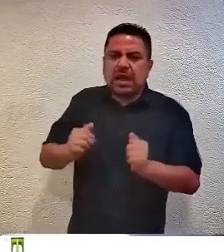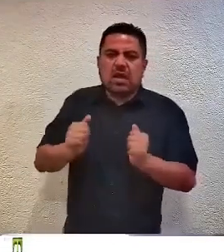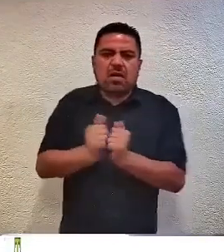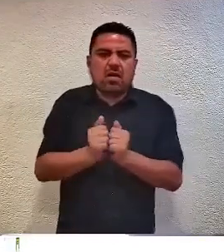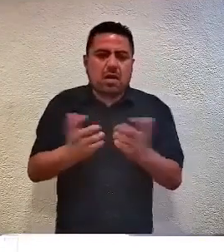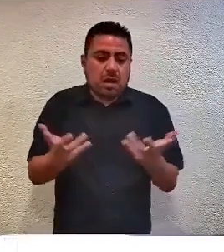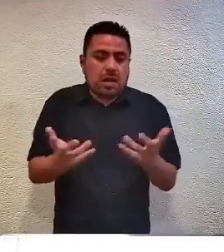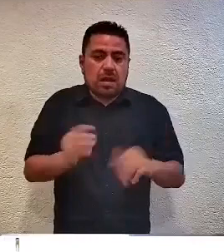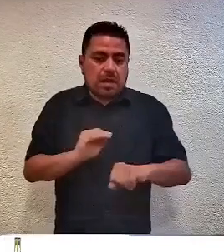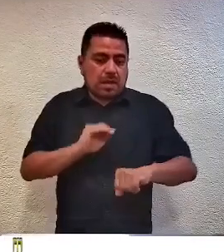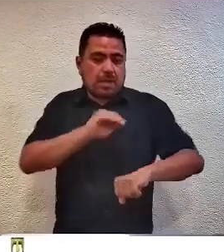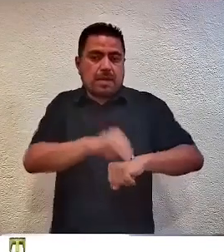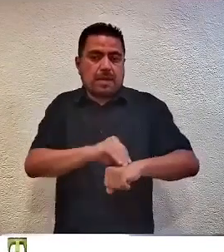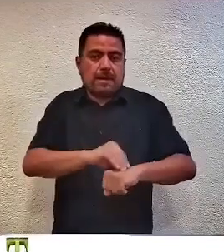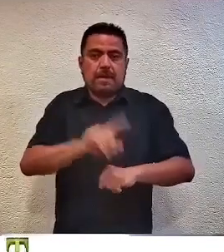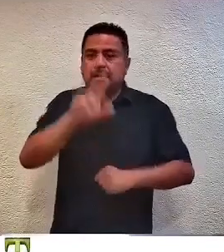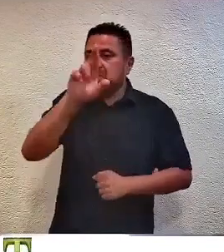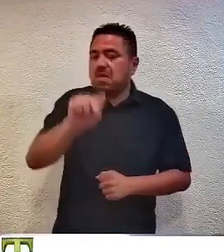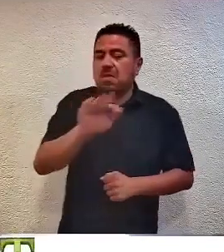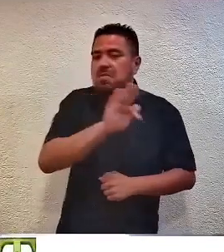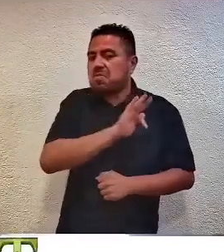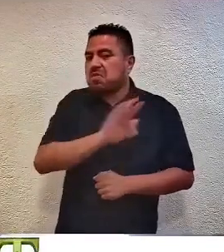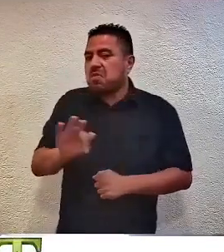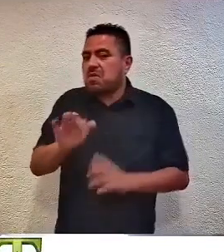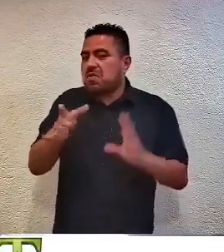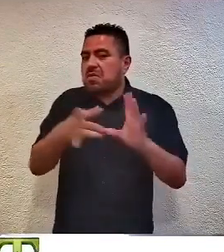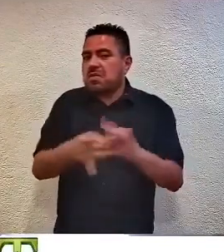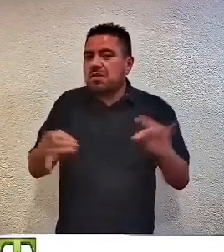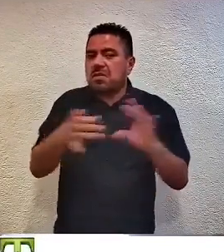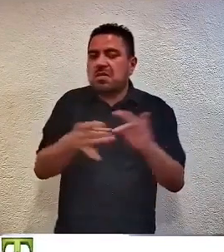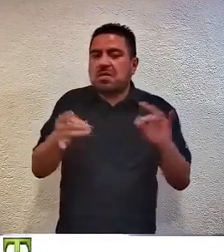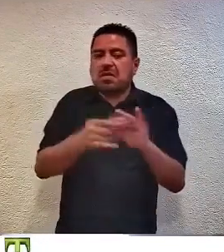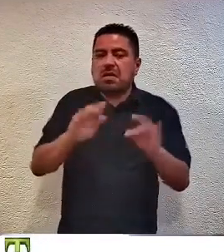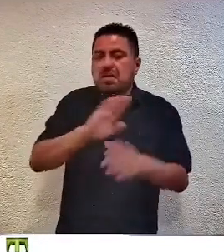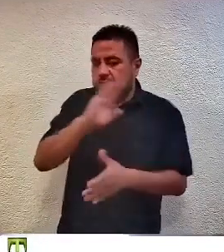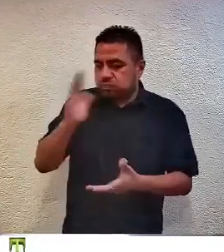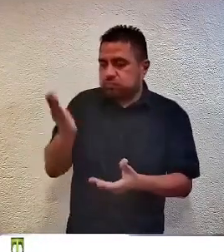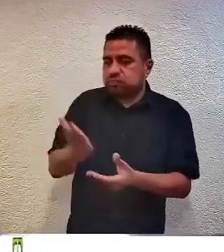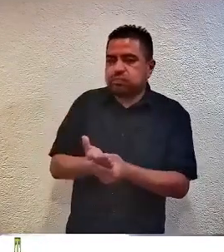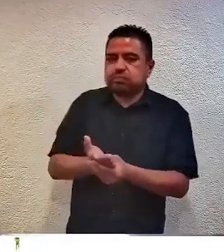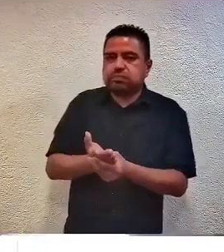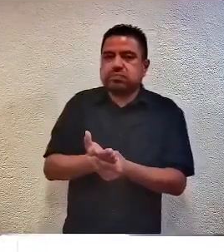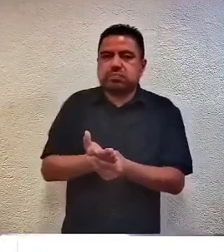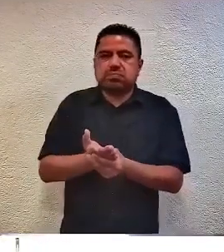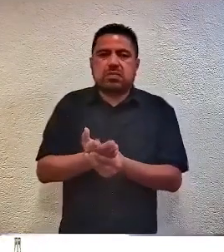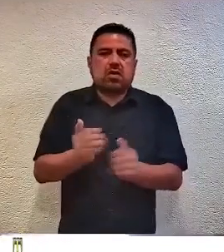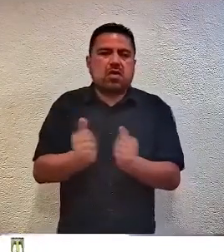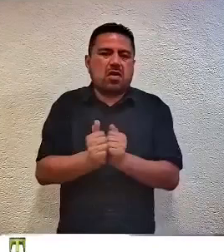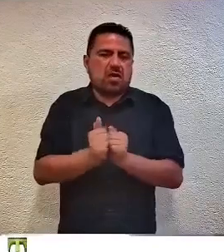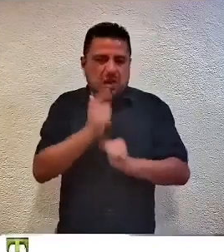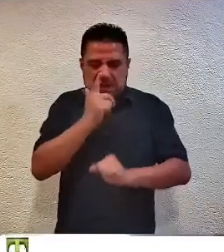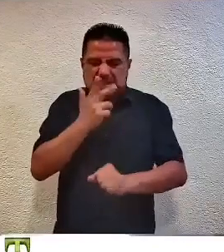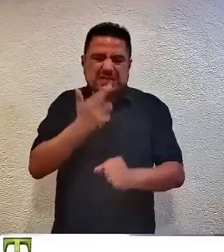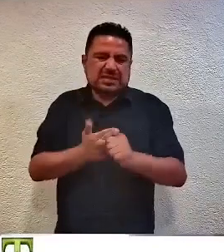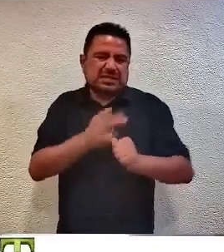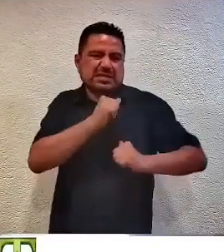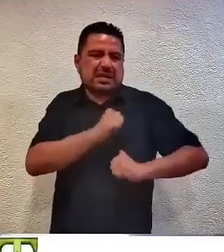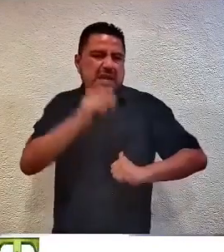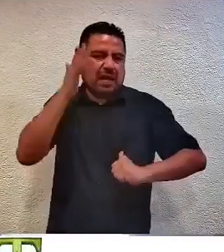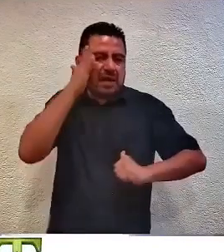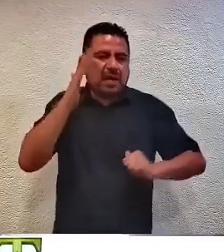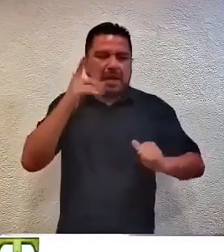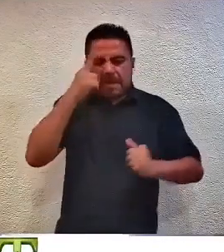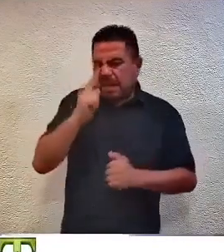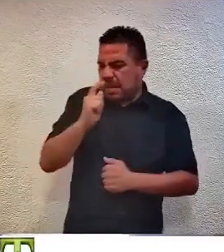a cabo, entonces no podíamos decir que había sido expedida por autoridades competentes y con fe como